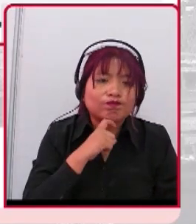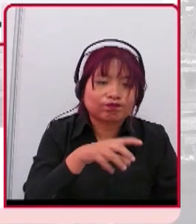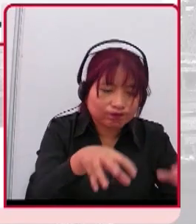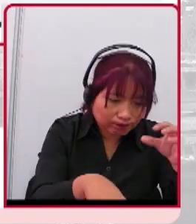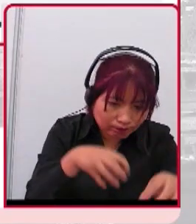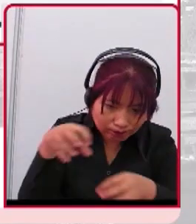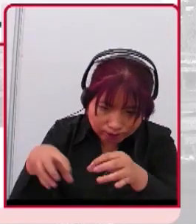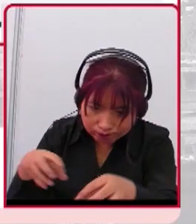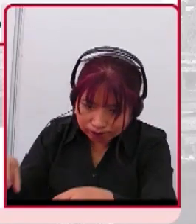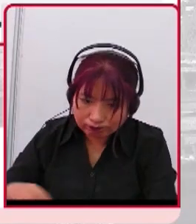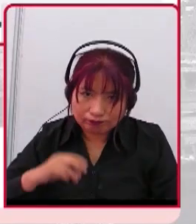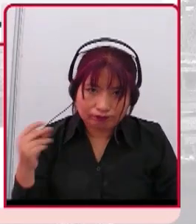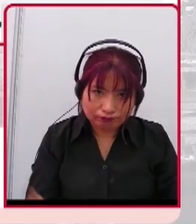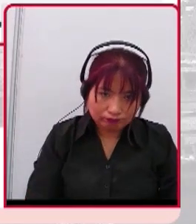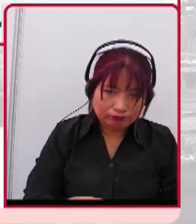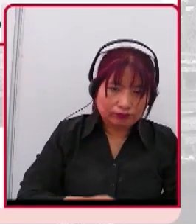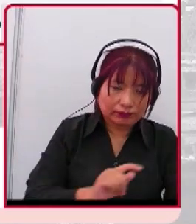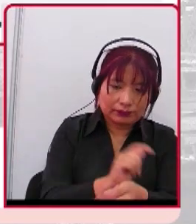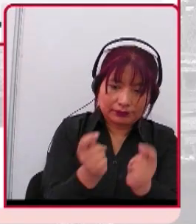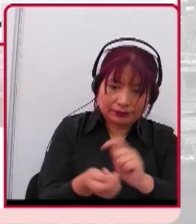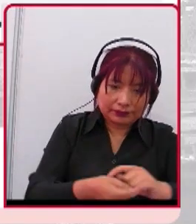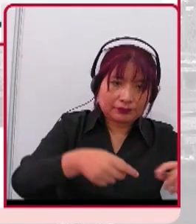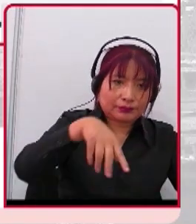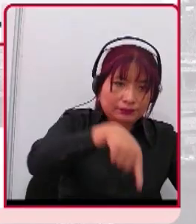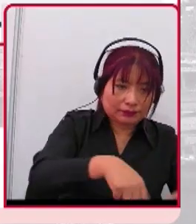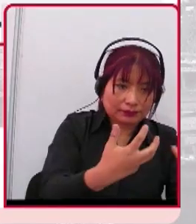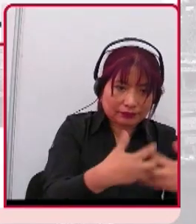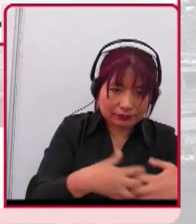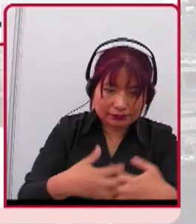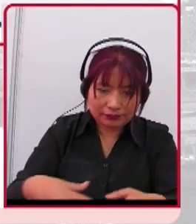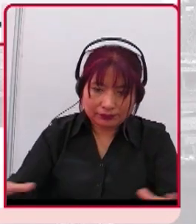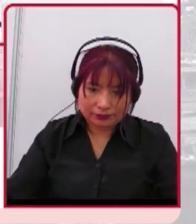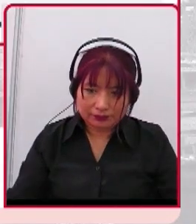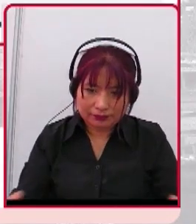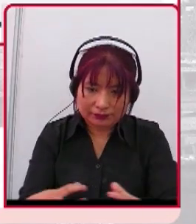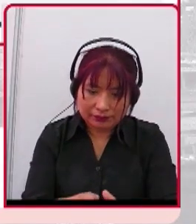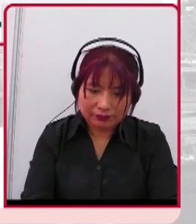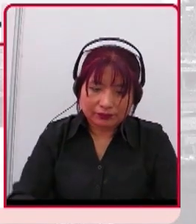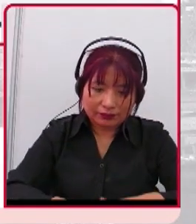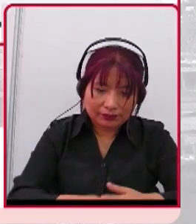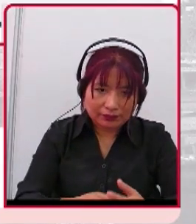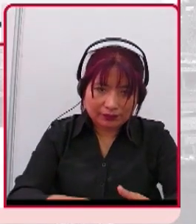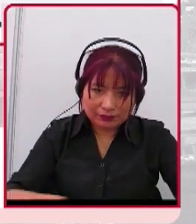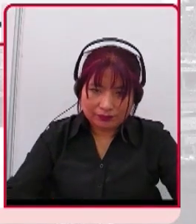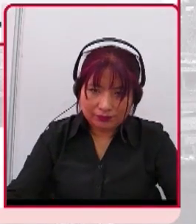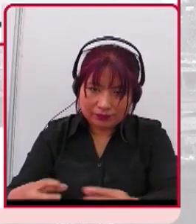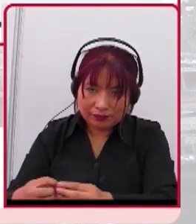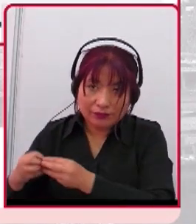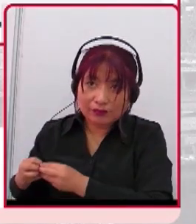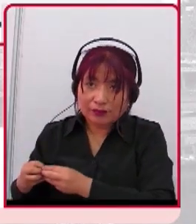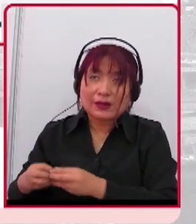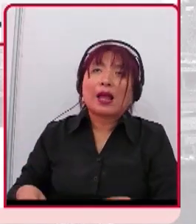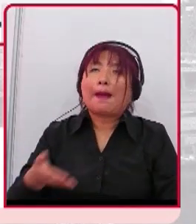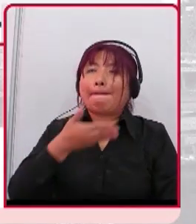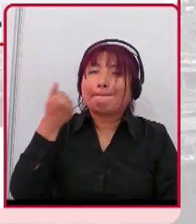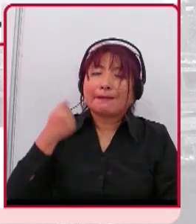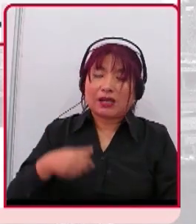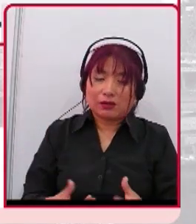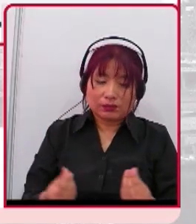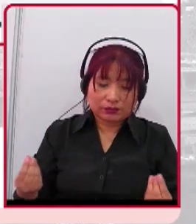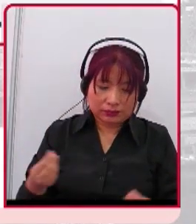continua y no generar un impacto o pérdida al proceso. Y lo más importante, como les había definido, teníamos